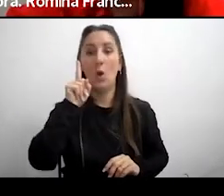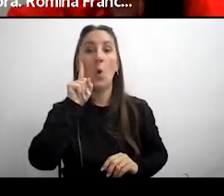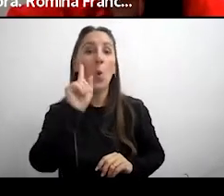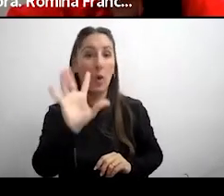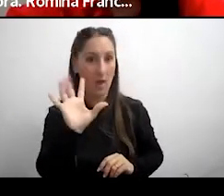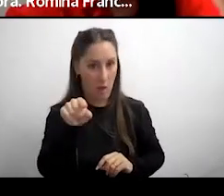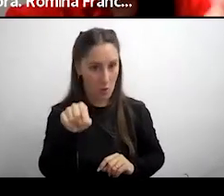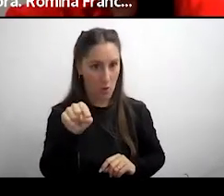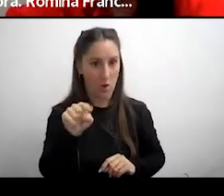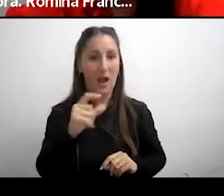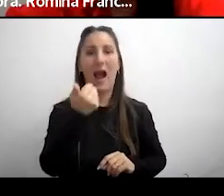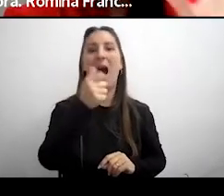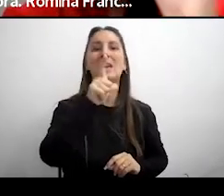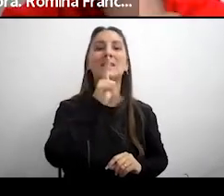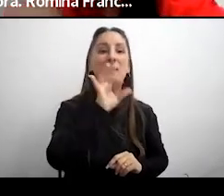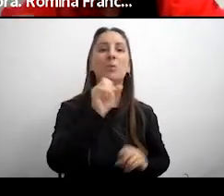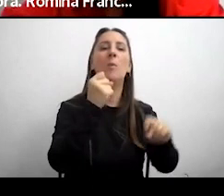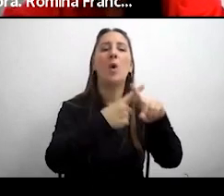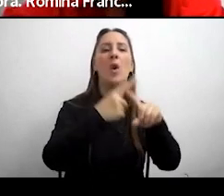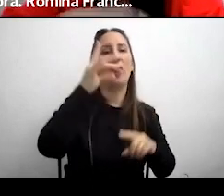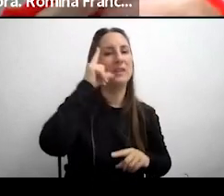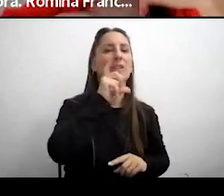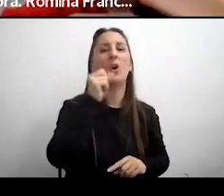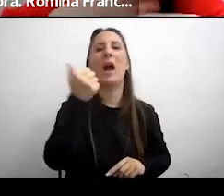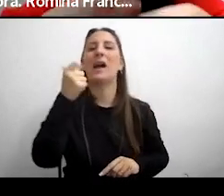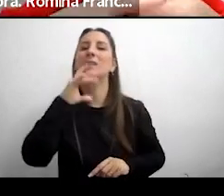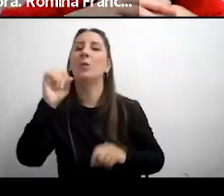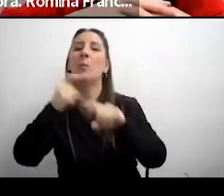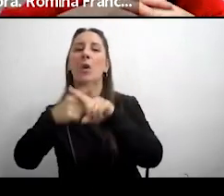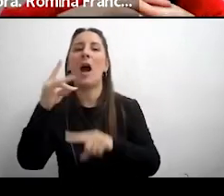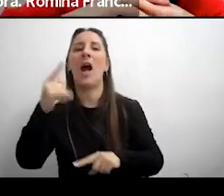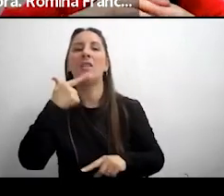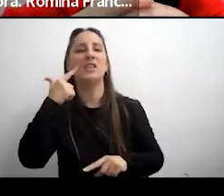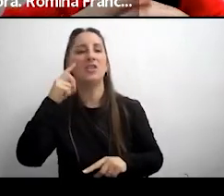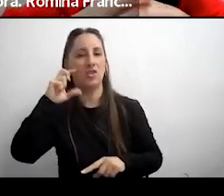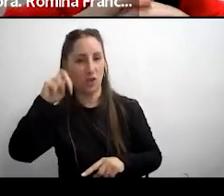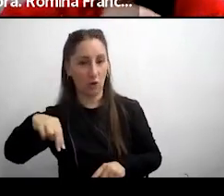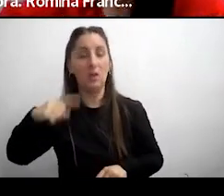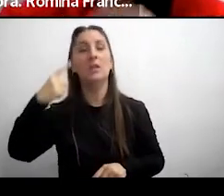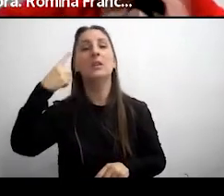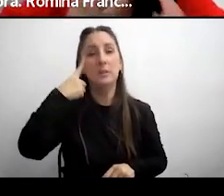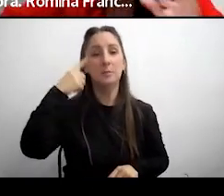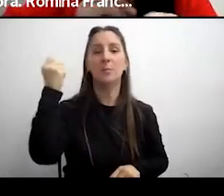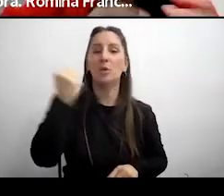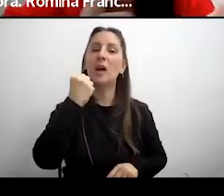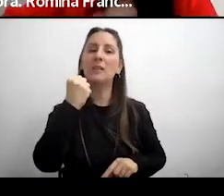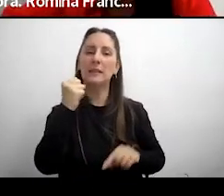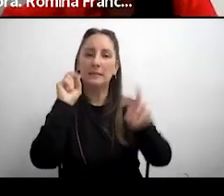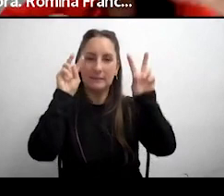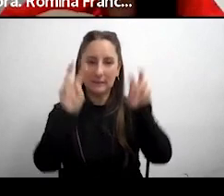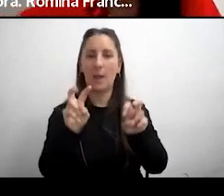esto. El activo es por detracción, el pasivo es por adición, y tener en cuenta estas cuestiones